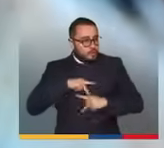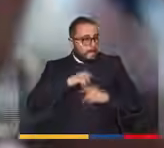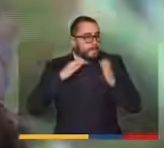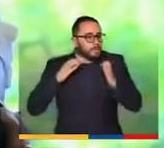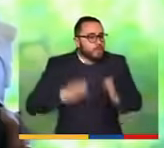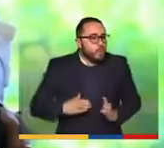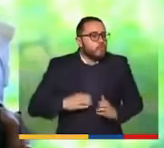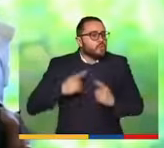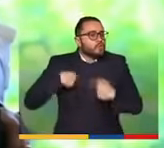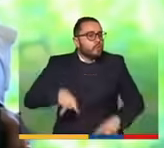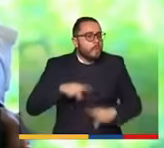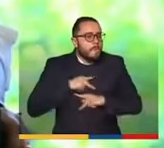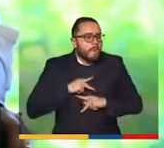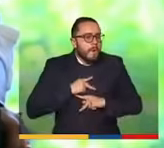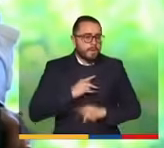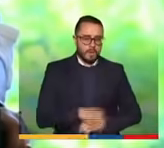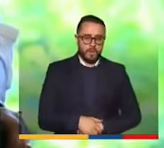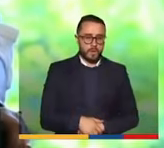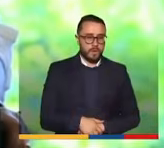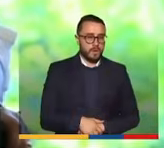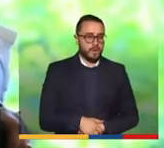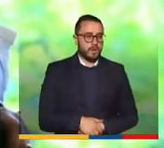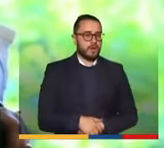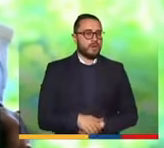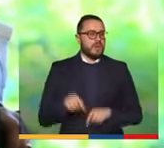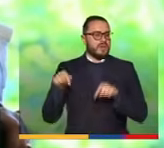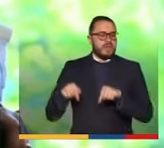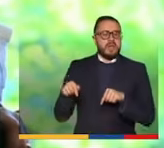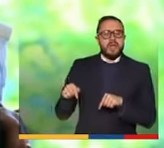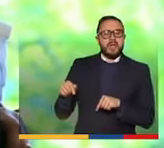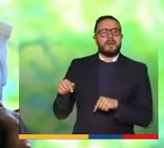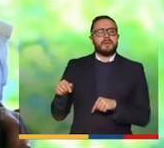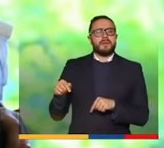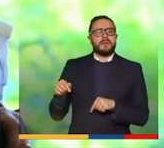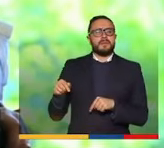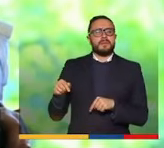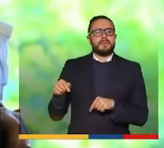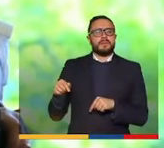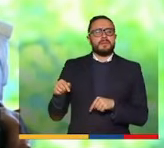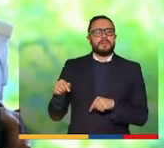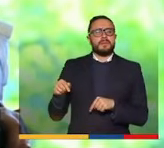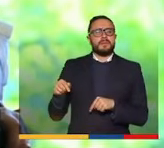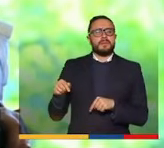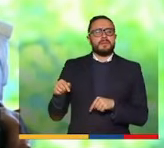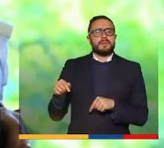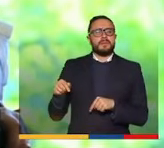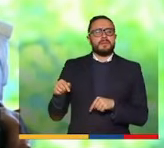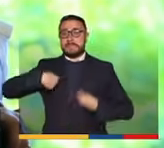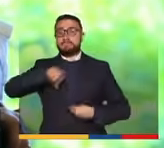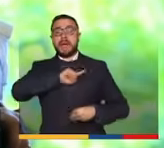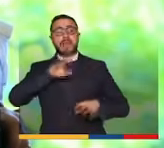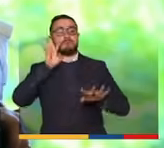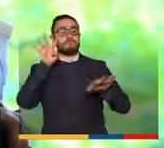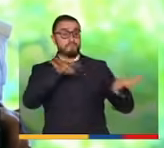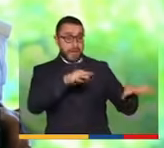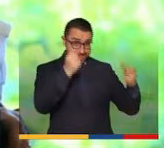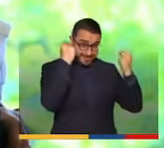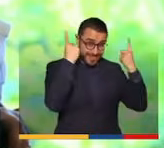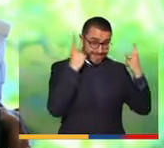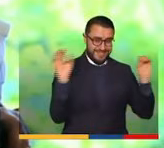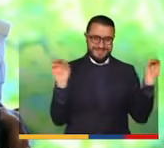la anuencia y sin siquiera la comprensión de quienes vivían en España o en otros lugares del